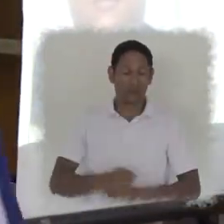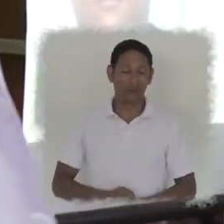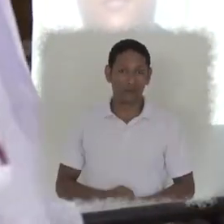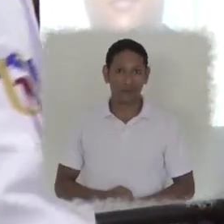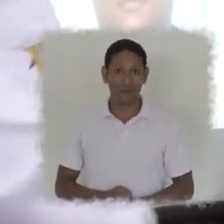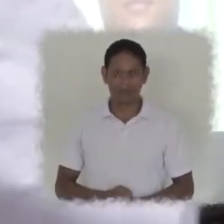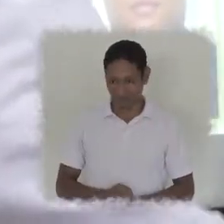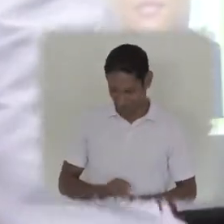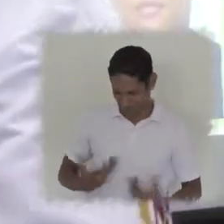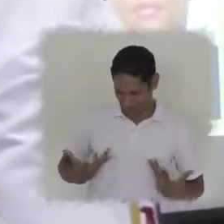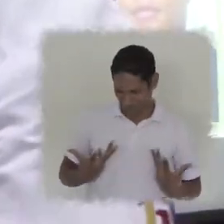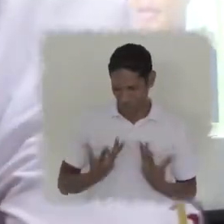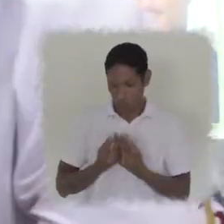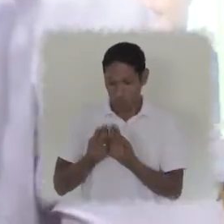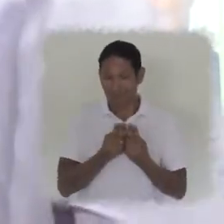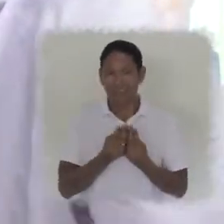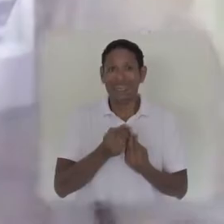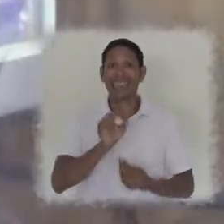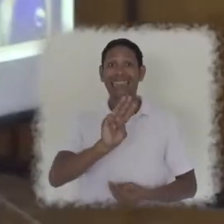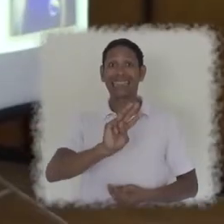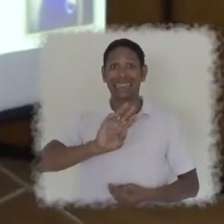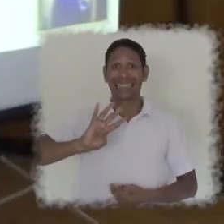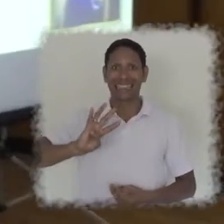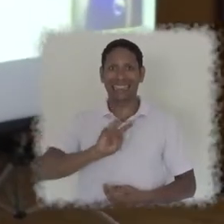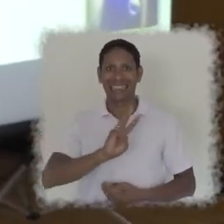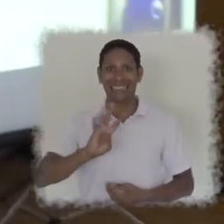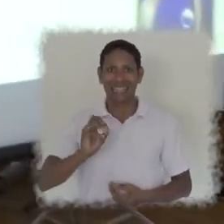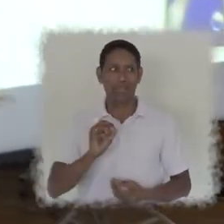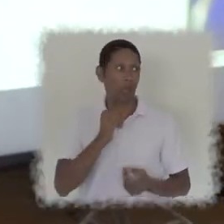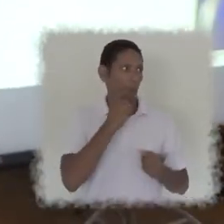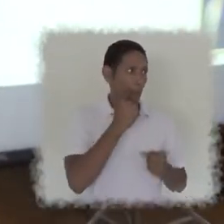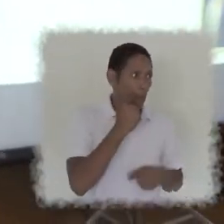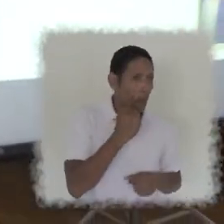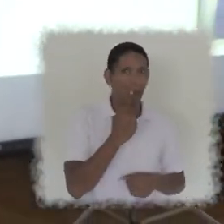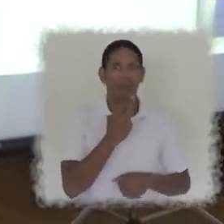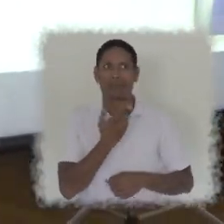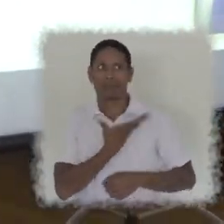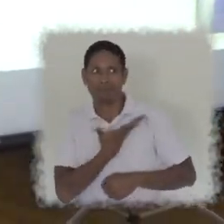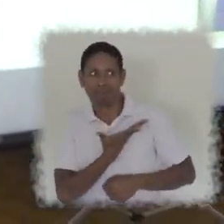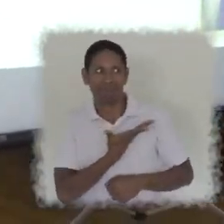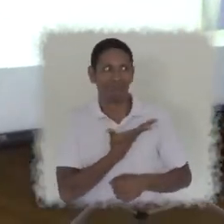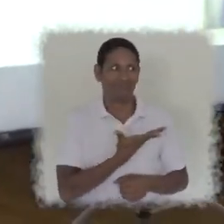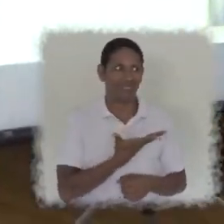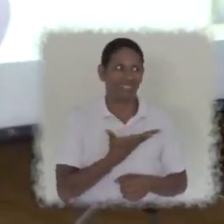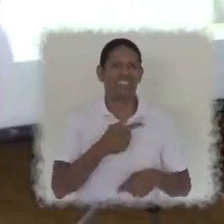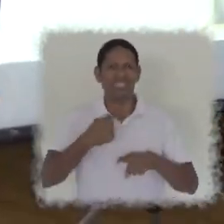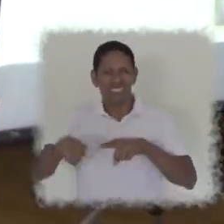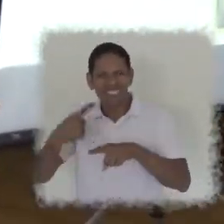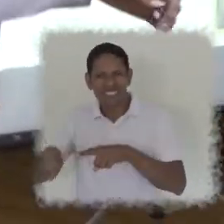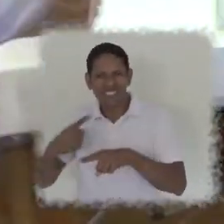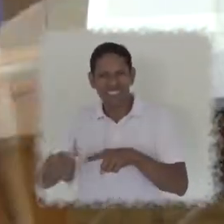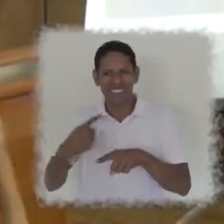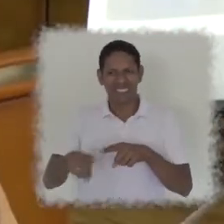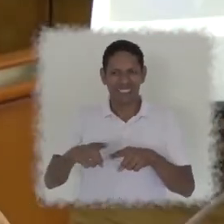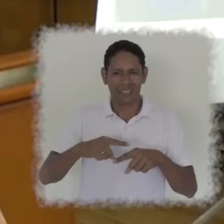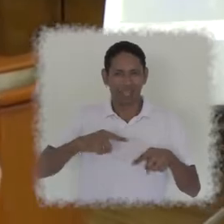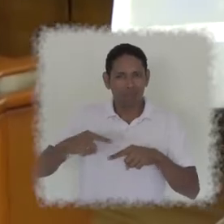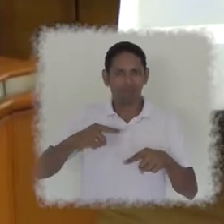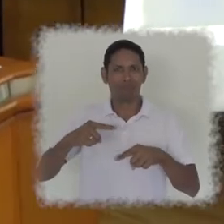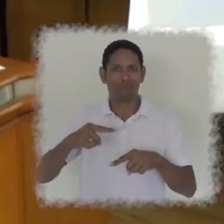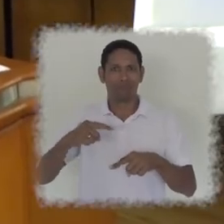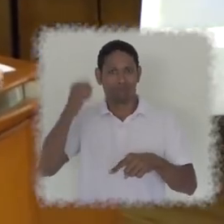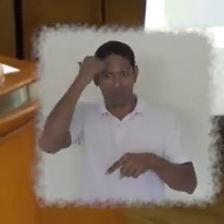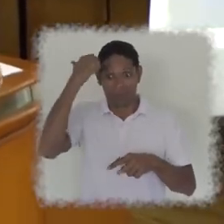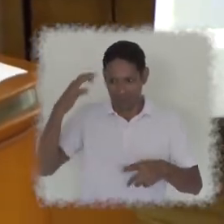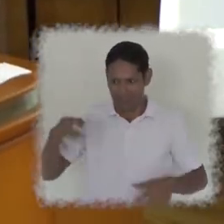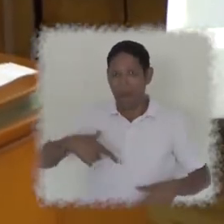docentes. Los integrantes de esta corte, la número 34 del programa, en compañía de sus padres de familia, recibieron de manos de los directivos